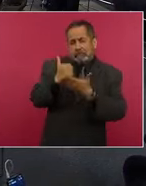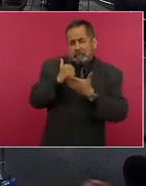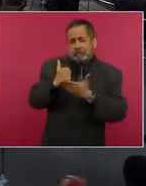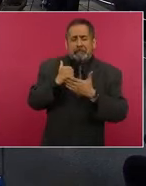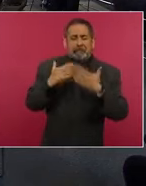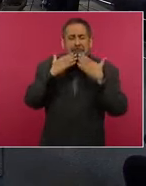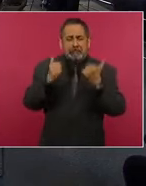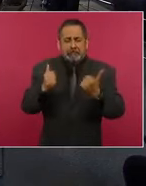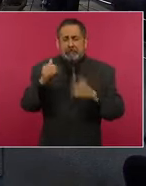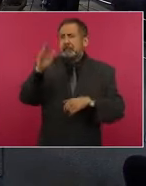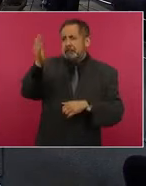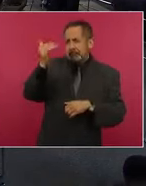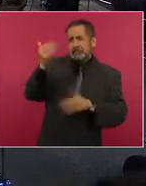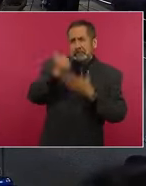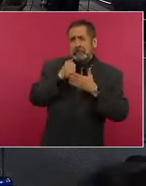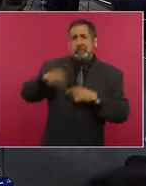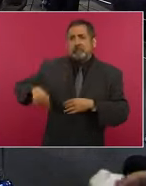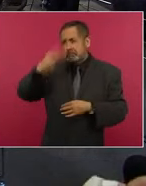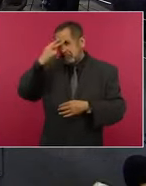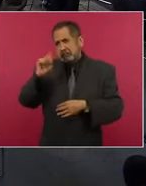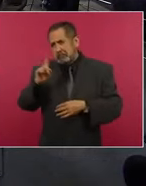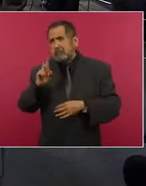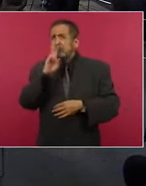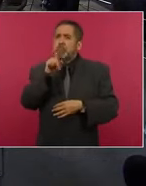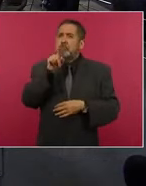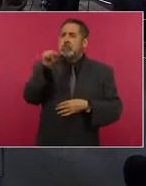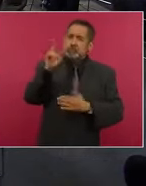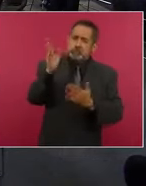a Maximiliano,